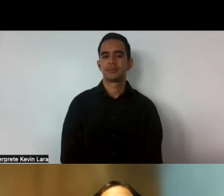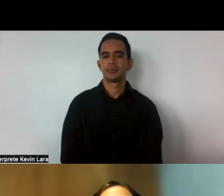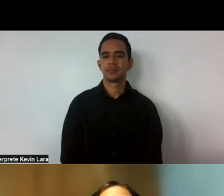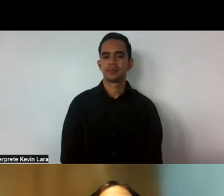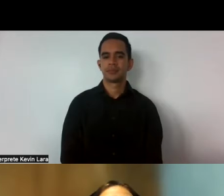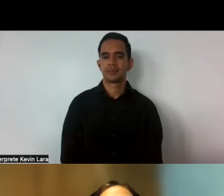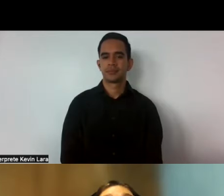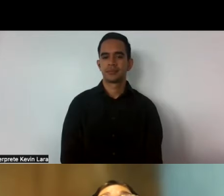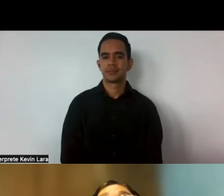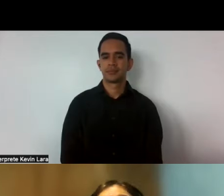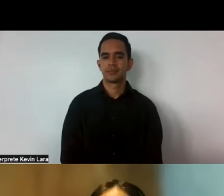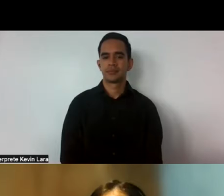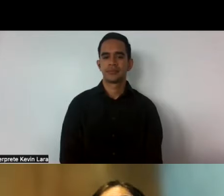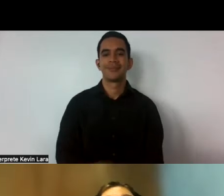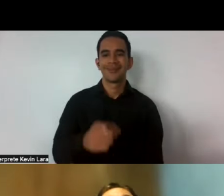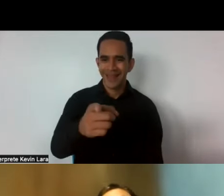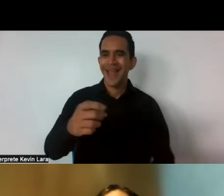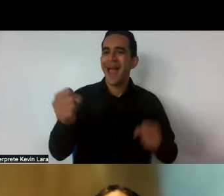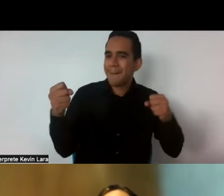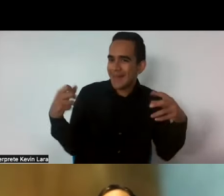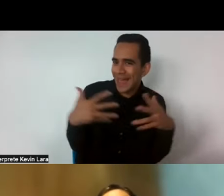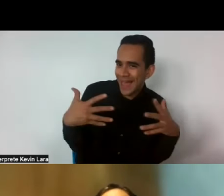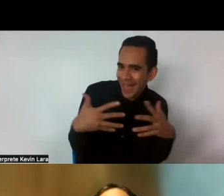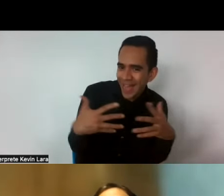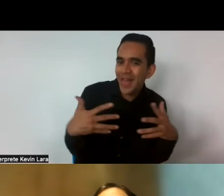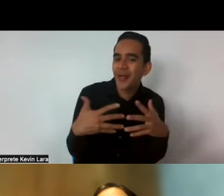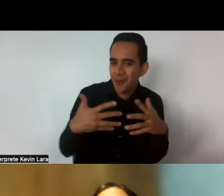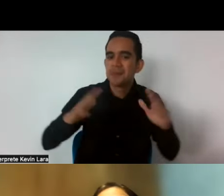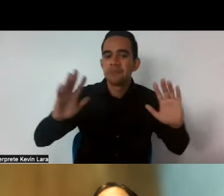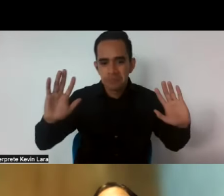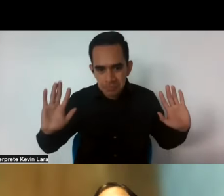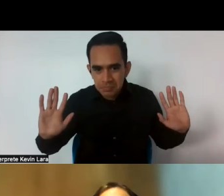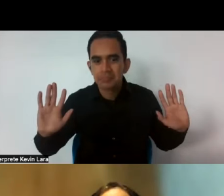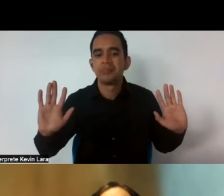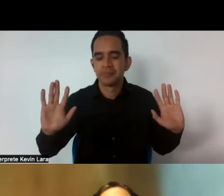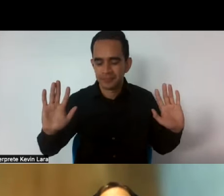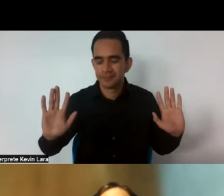Veamos, a ver, miedo, ok. ¿Qué